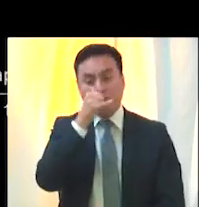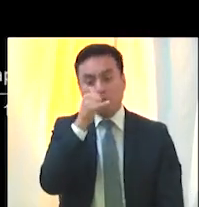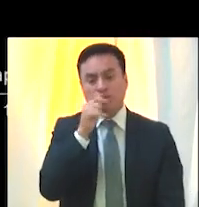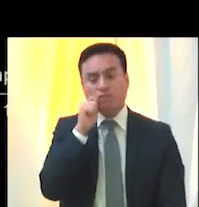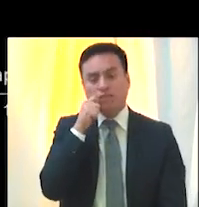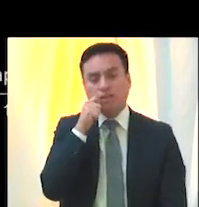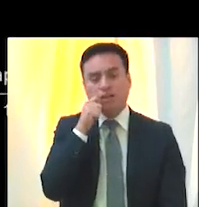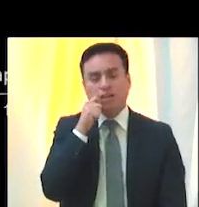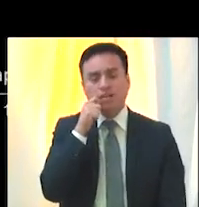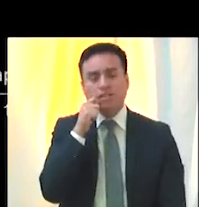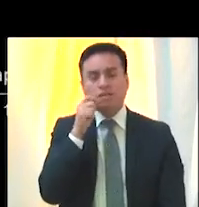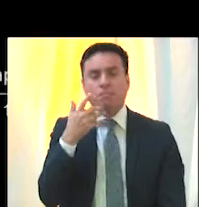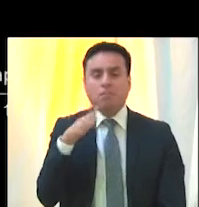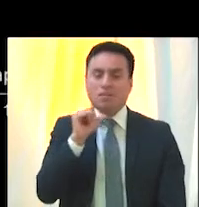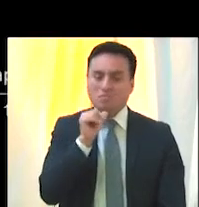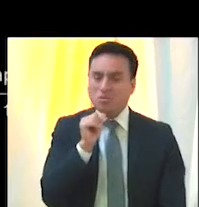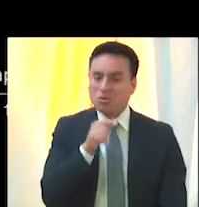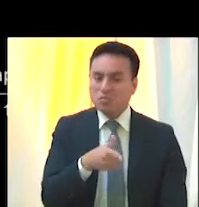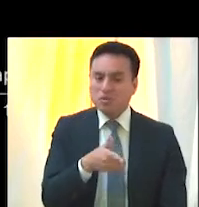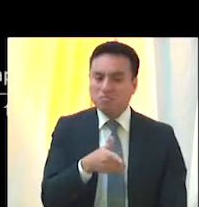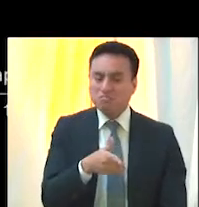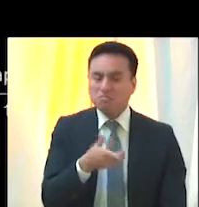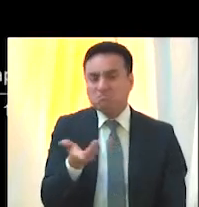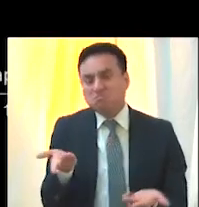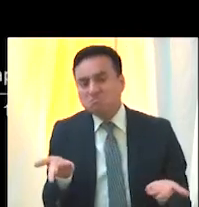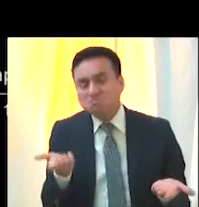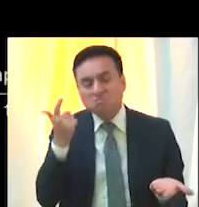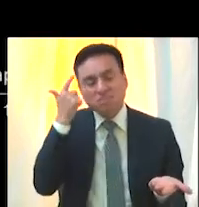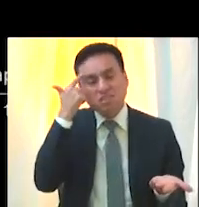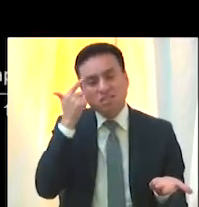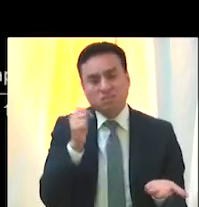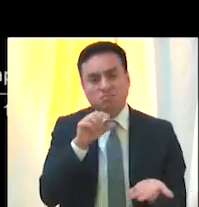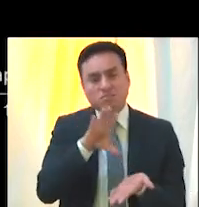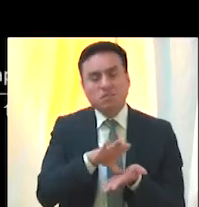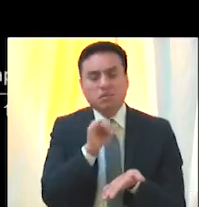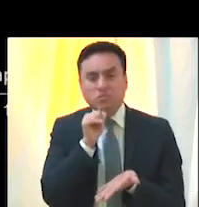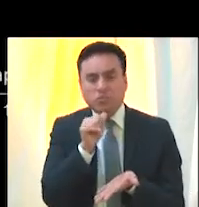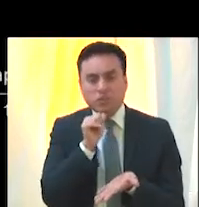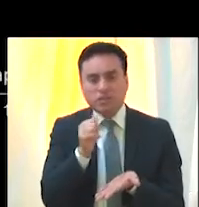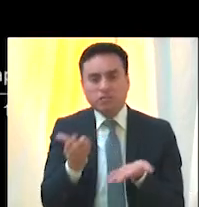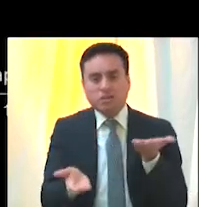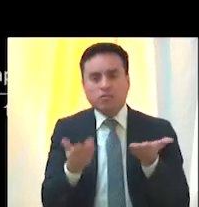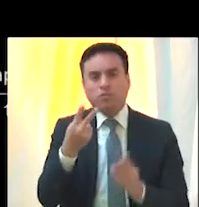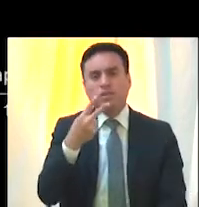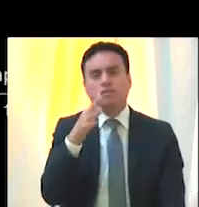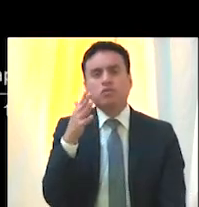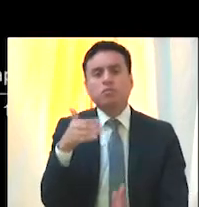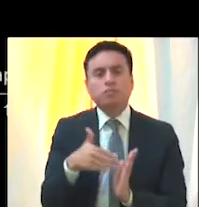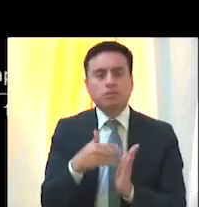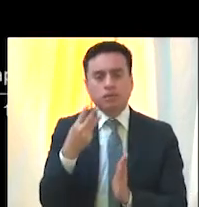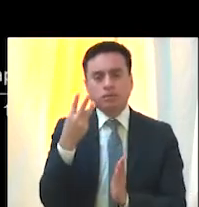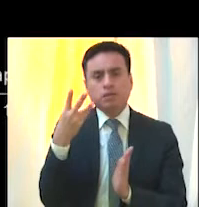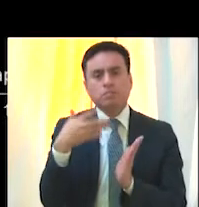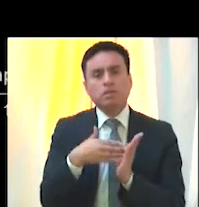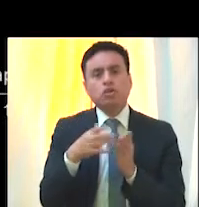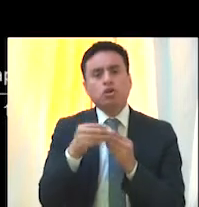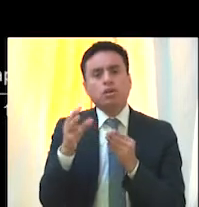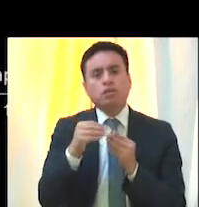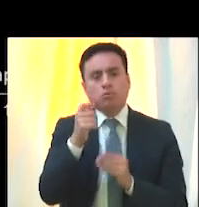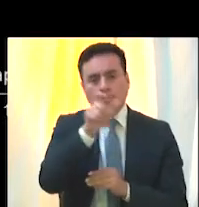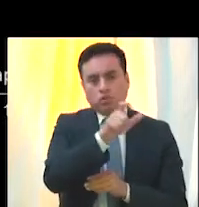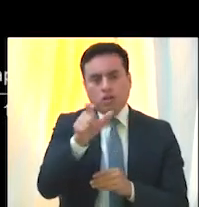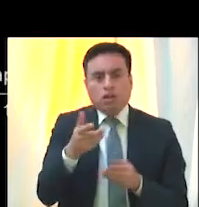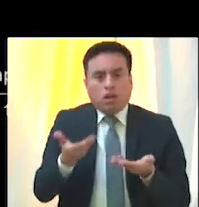que ser sustancialmente más pobre de lo que aspiramos con los $25,000 o $23,000 per cápita que